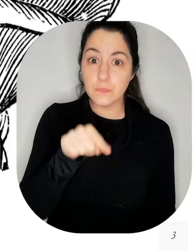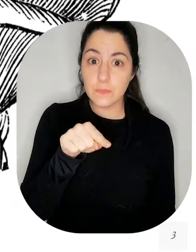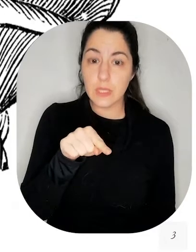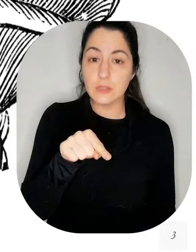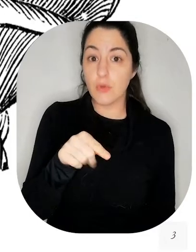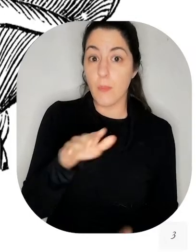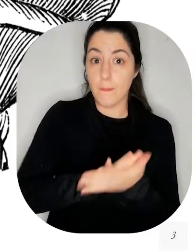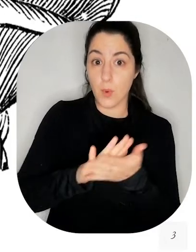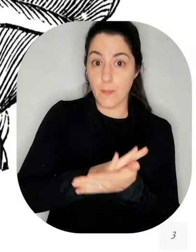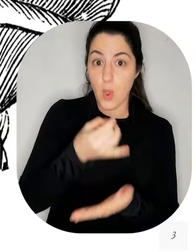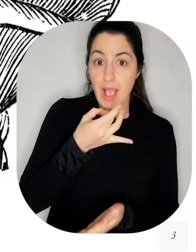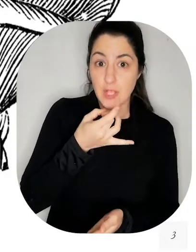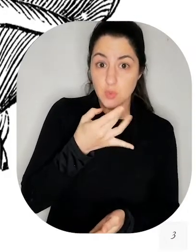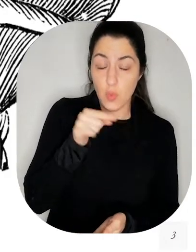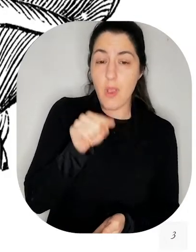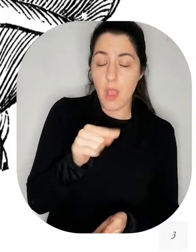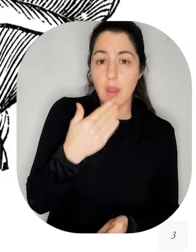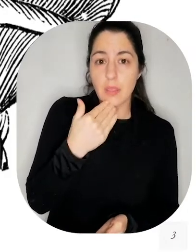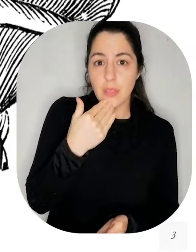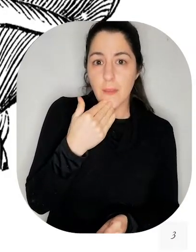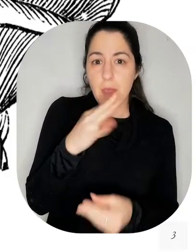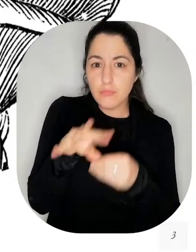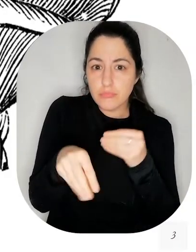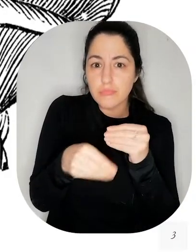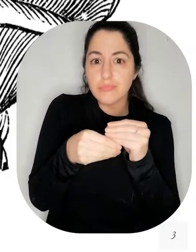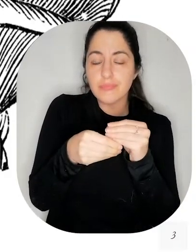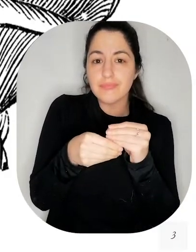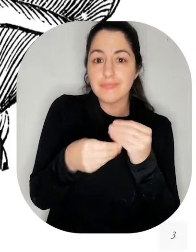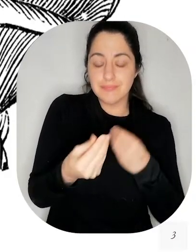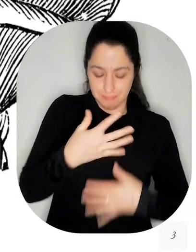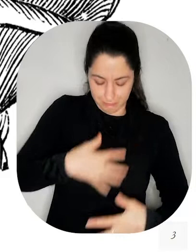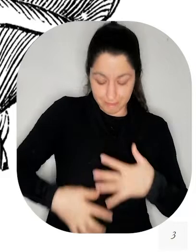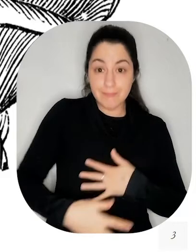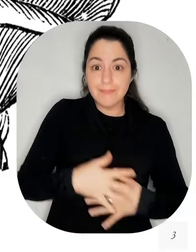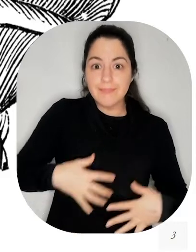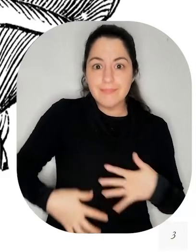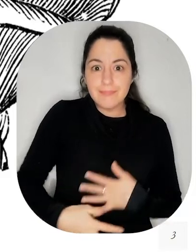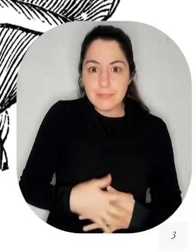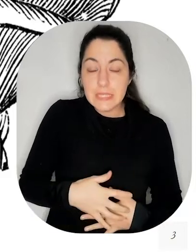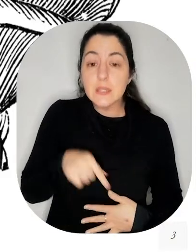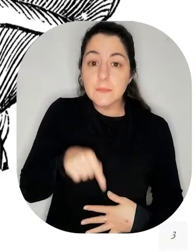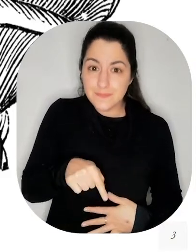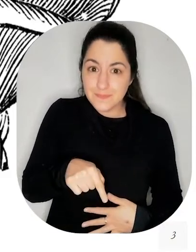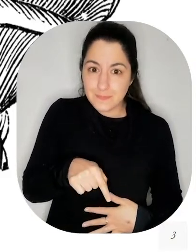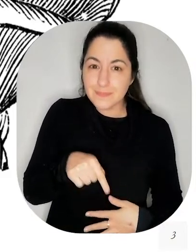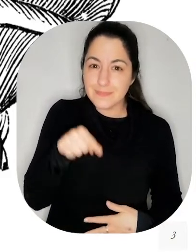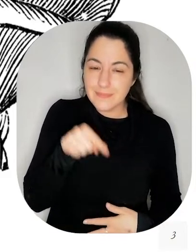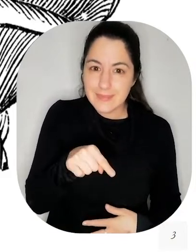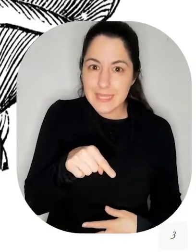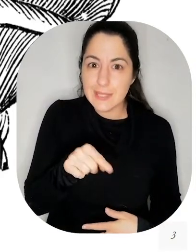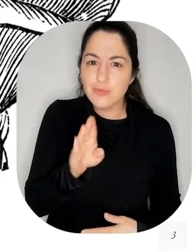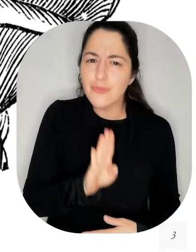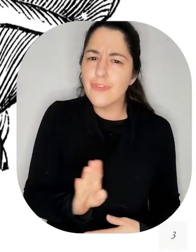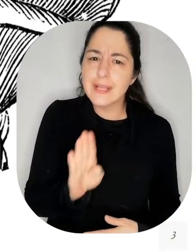digerir y absorber. Son azúcares complejas que van finalmente a alimentar a las bacterias de nuestro colon, son los